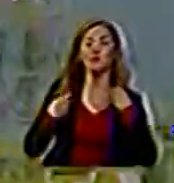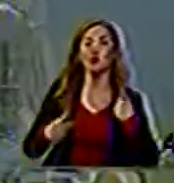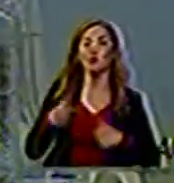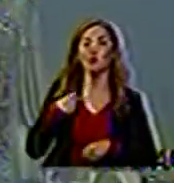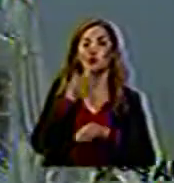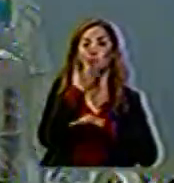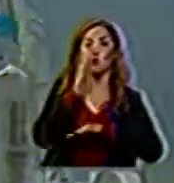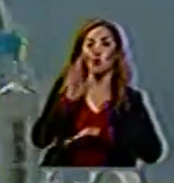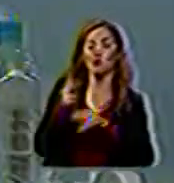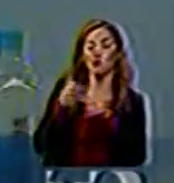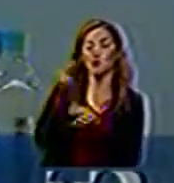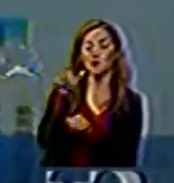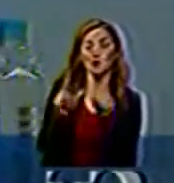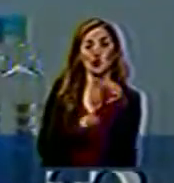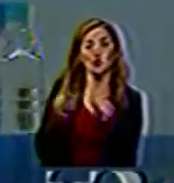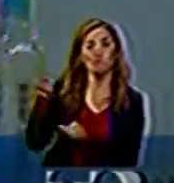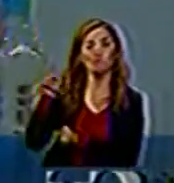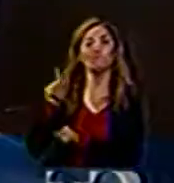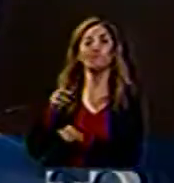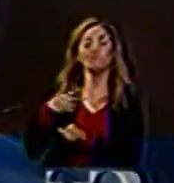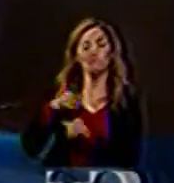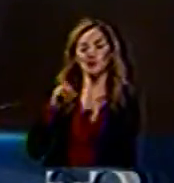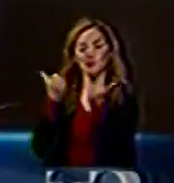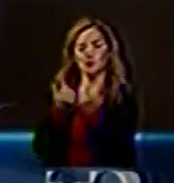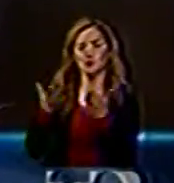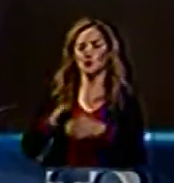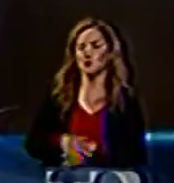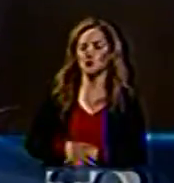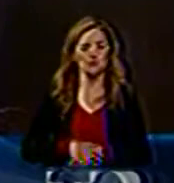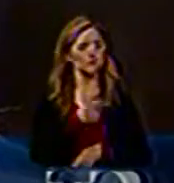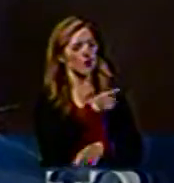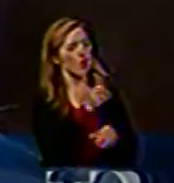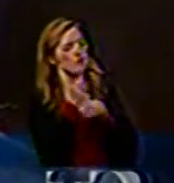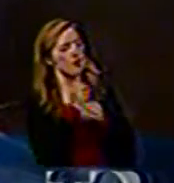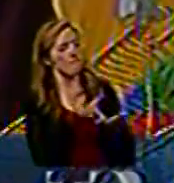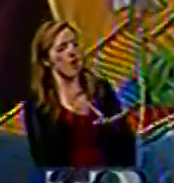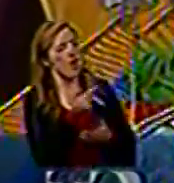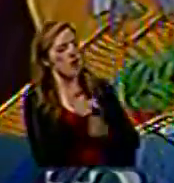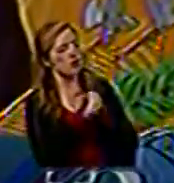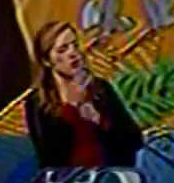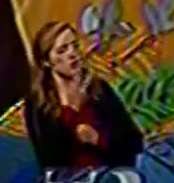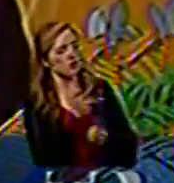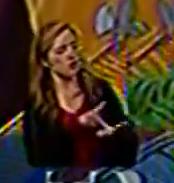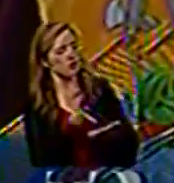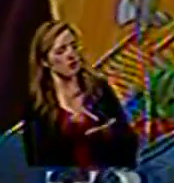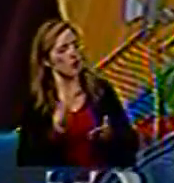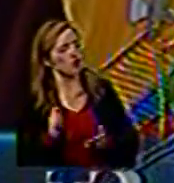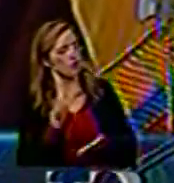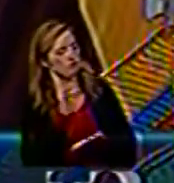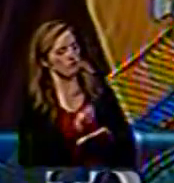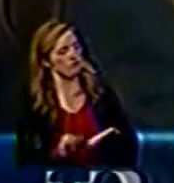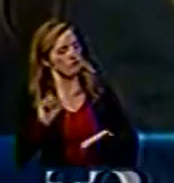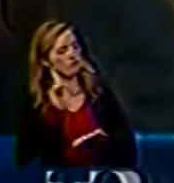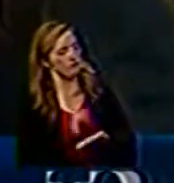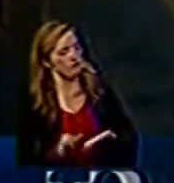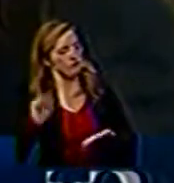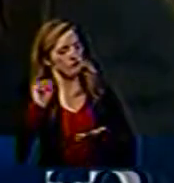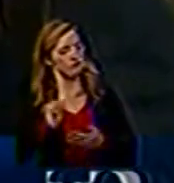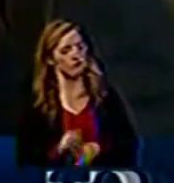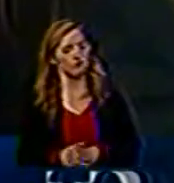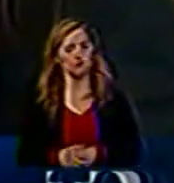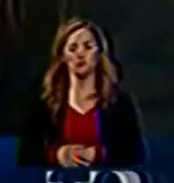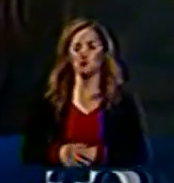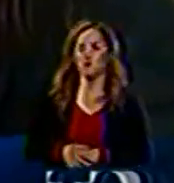juramento que como ex asesor de María Alejandra Vicuña, fue obligado por cerca de 2 años a dar parte de su sueldo como contribución a la